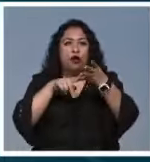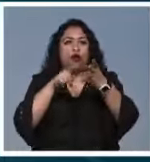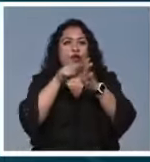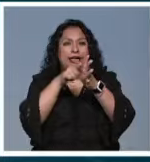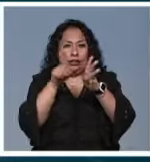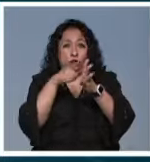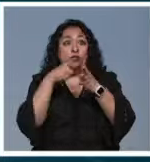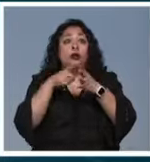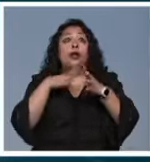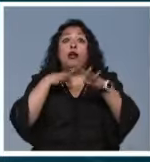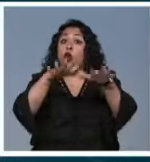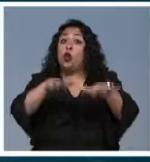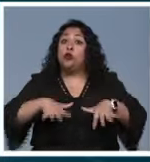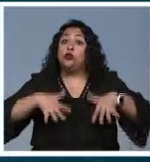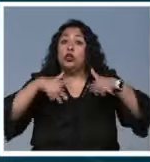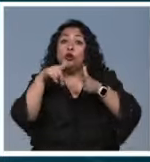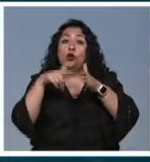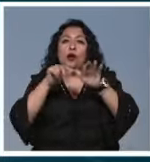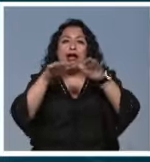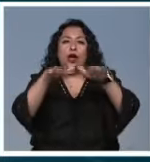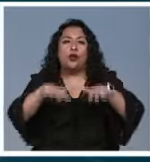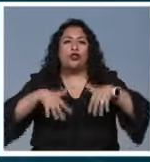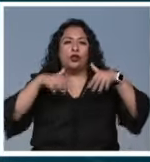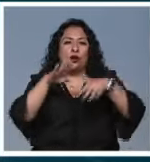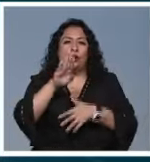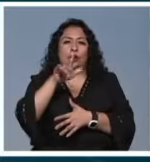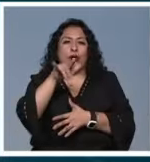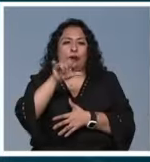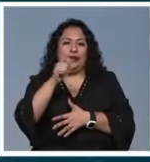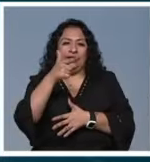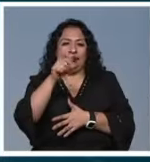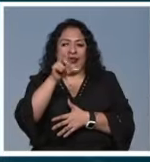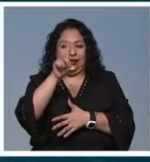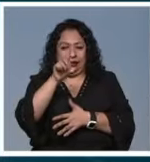se realizó un concierto en el Auditorio Blas Galindo.